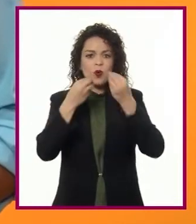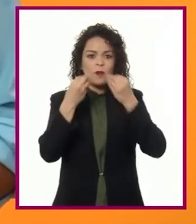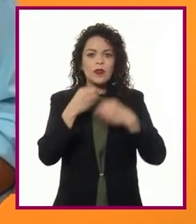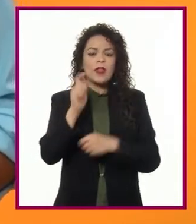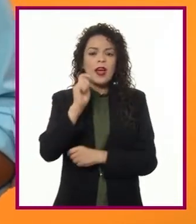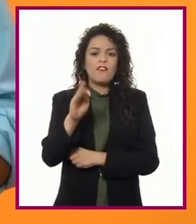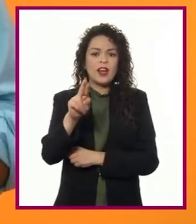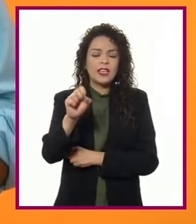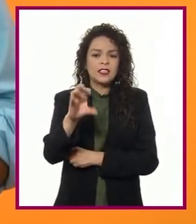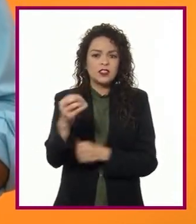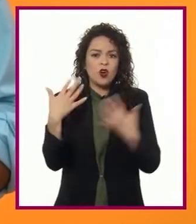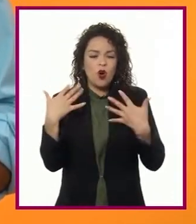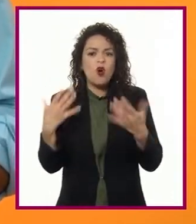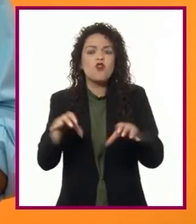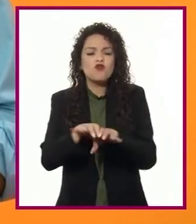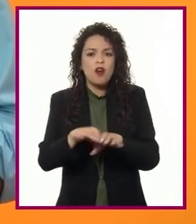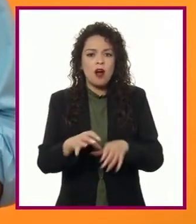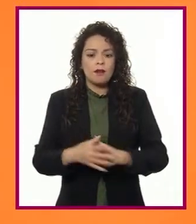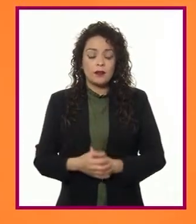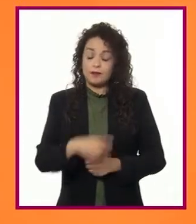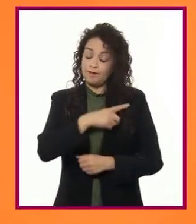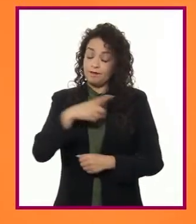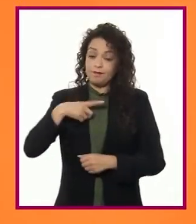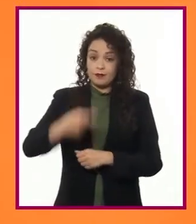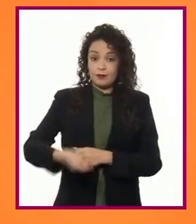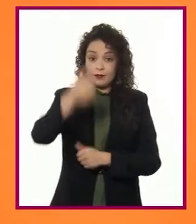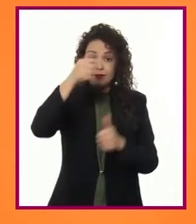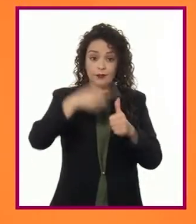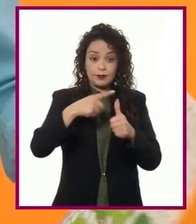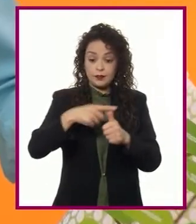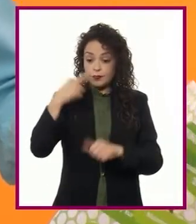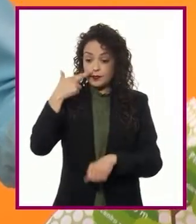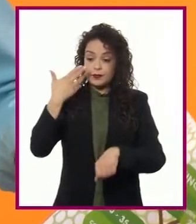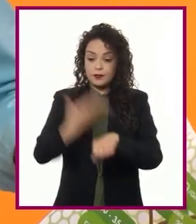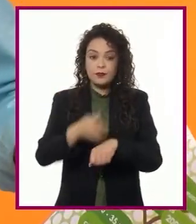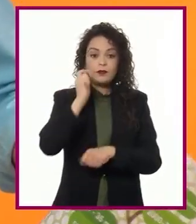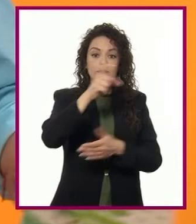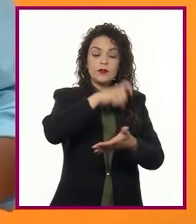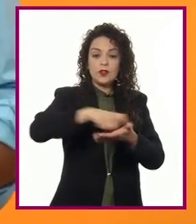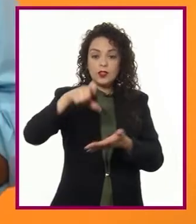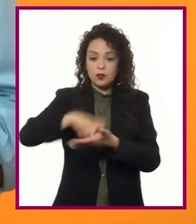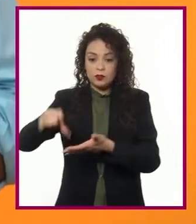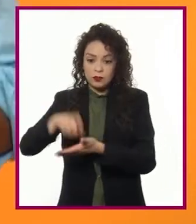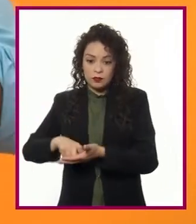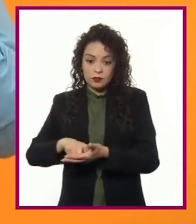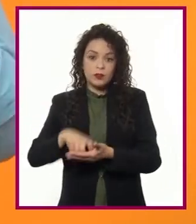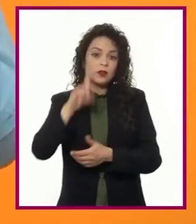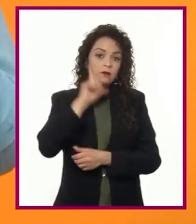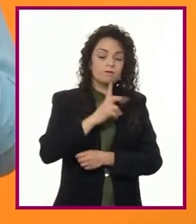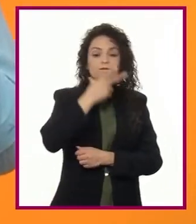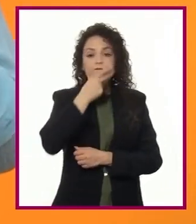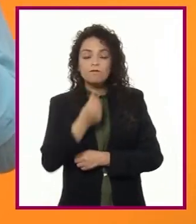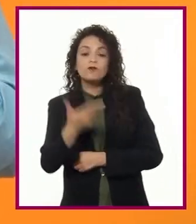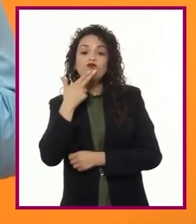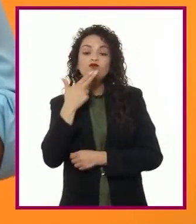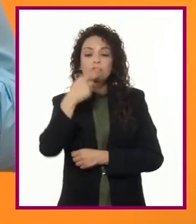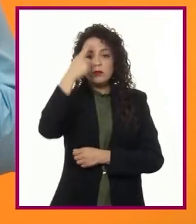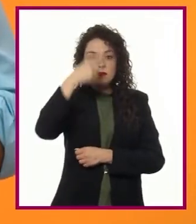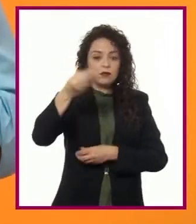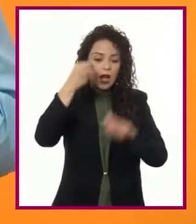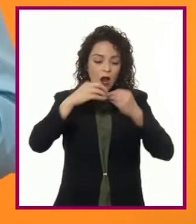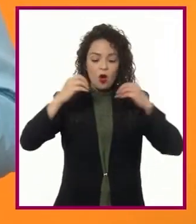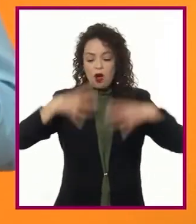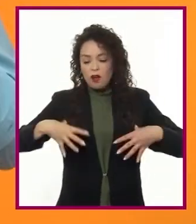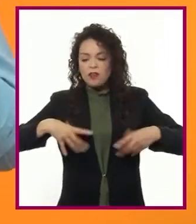Primero, debemos ser responsables como consumidores y consumidoras. Les recomendamos elaborar